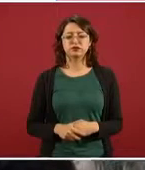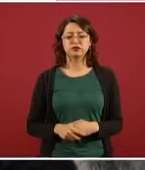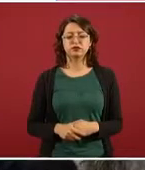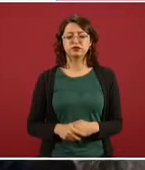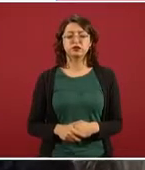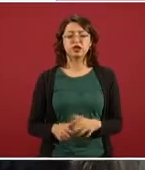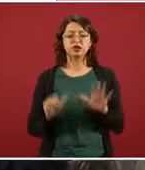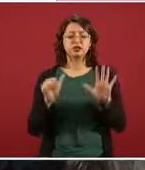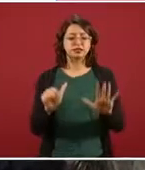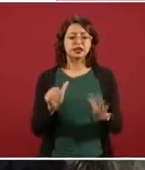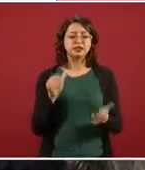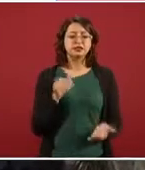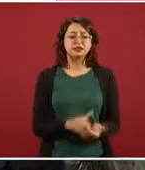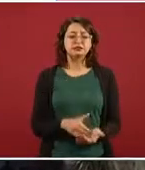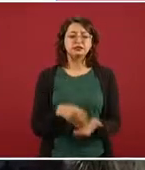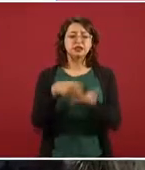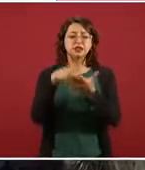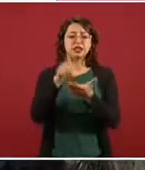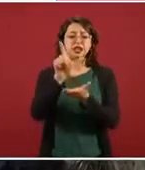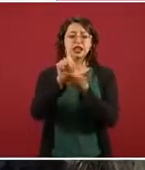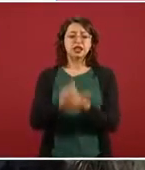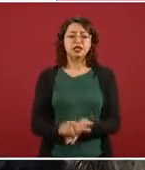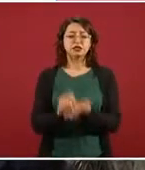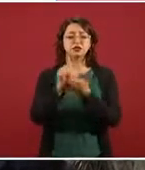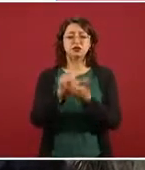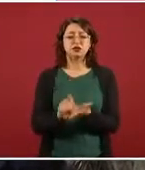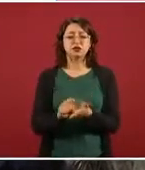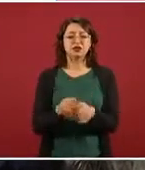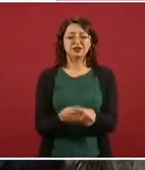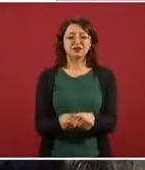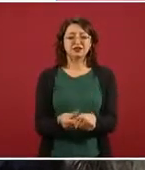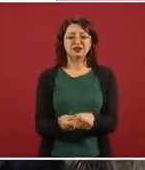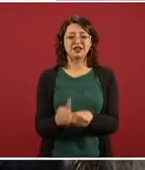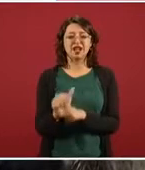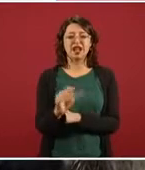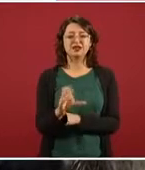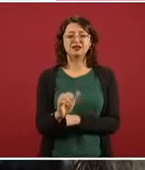Seis mil litros de acetona.